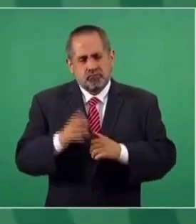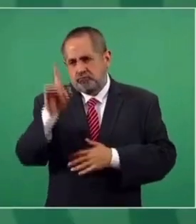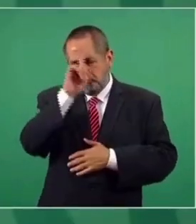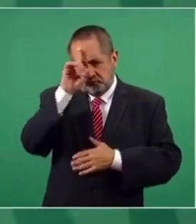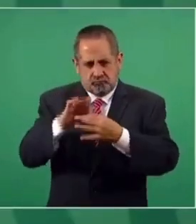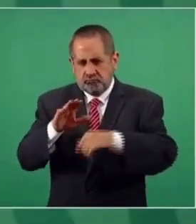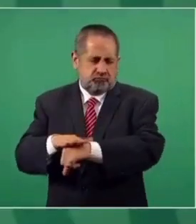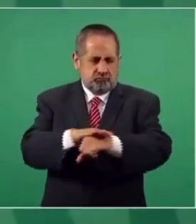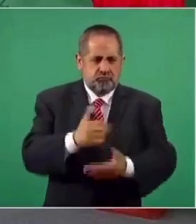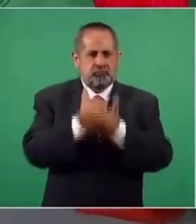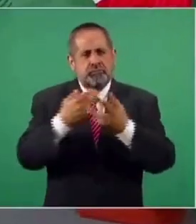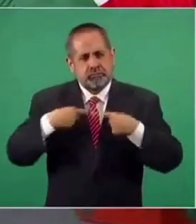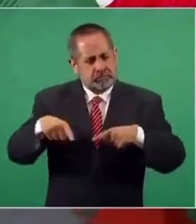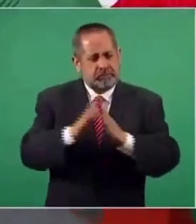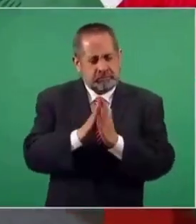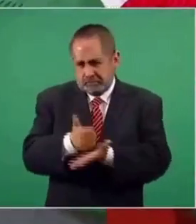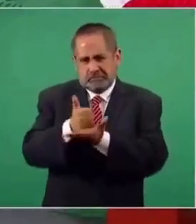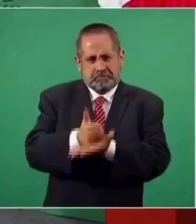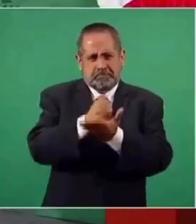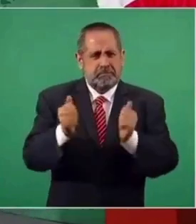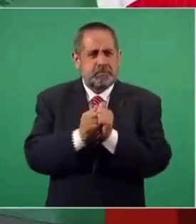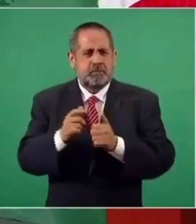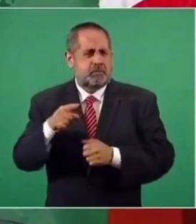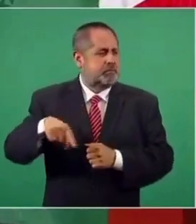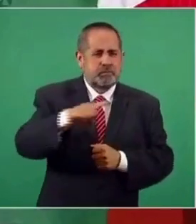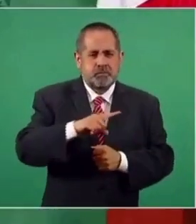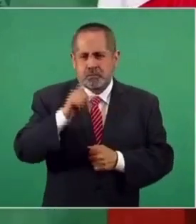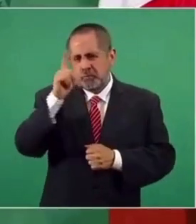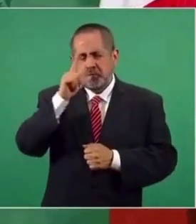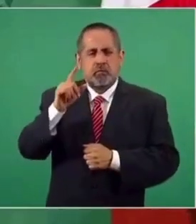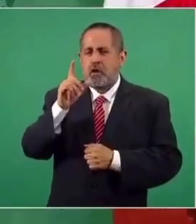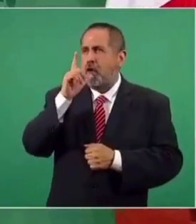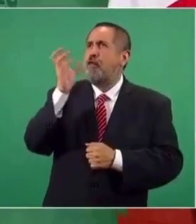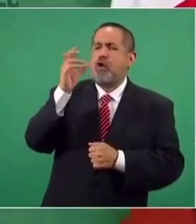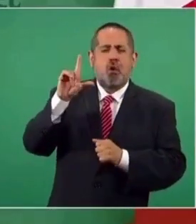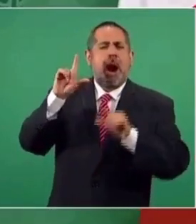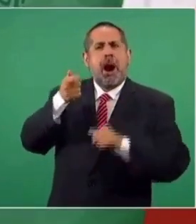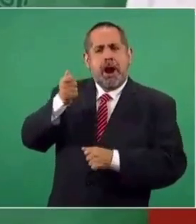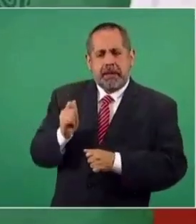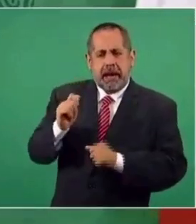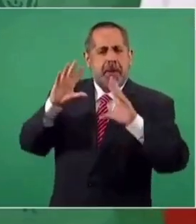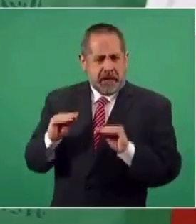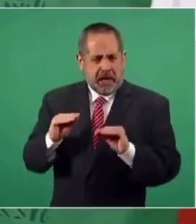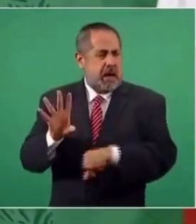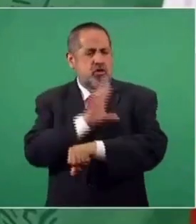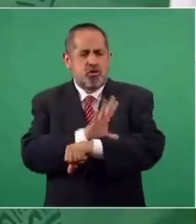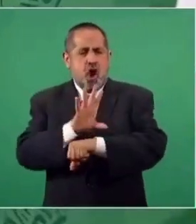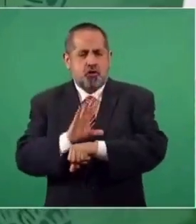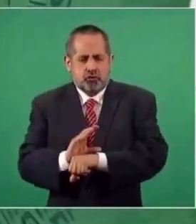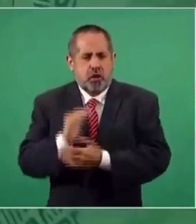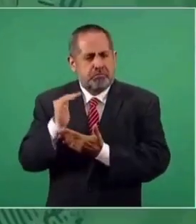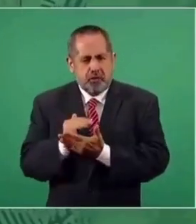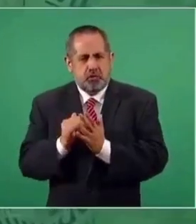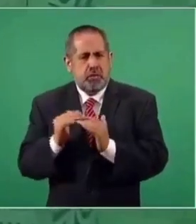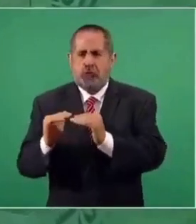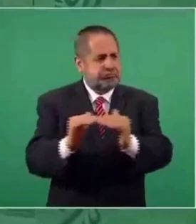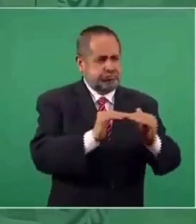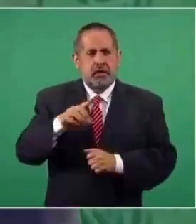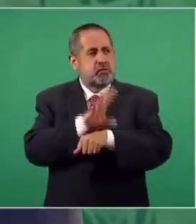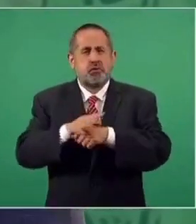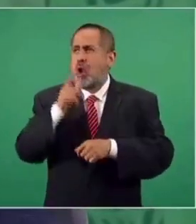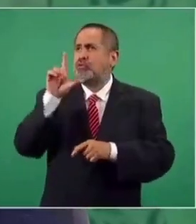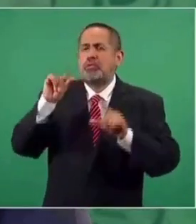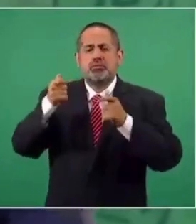orientamos para que nos ayudaran, le pedimos a la gente, ayúdennos, apaguen un foco, bajemos el consumo, para que todos tengamos luz por